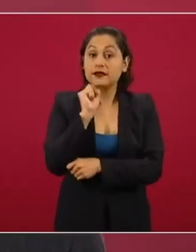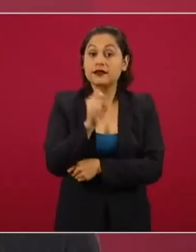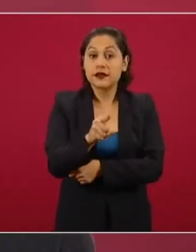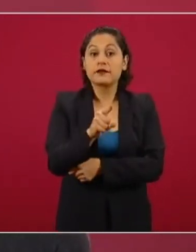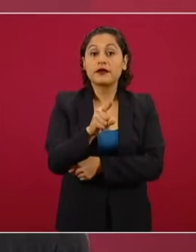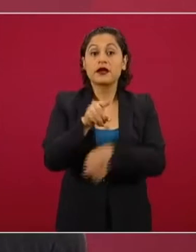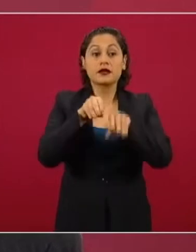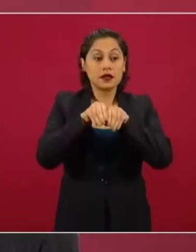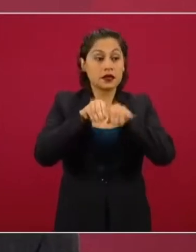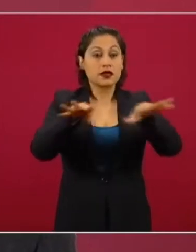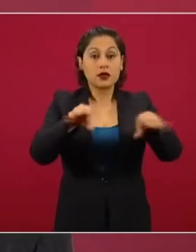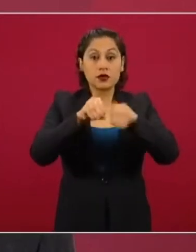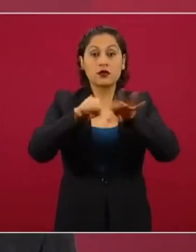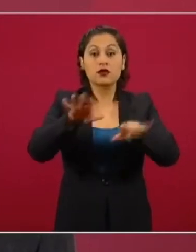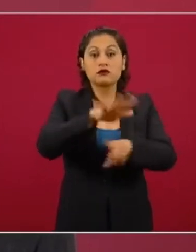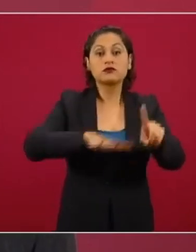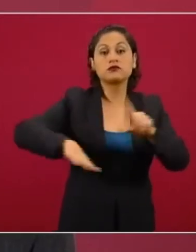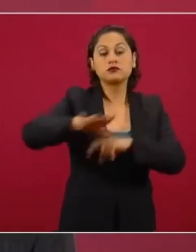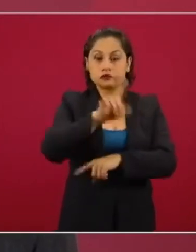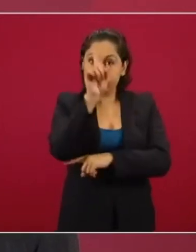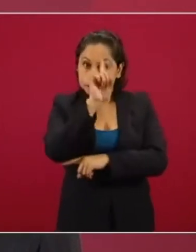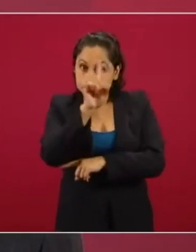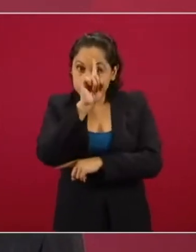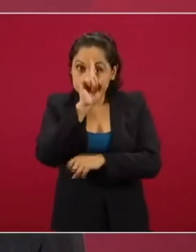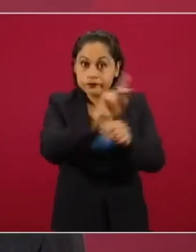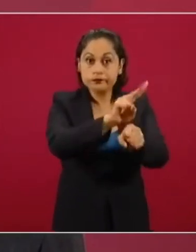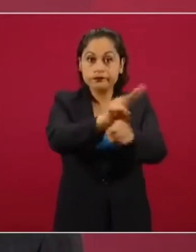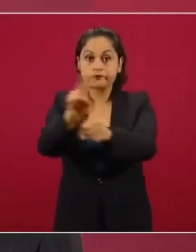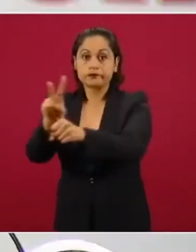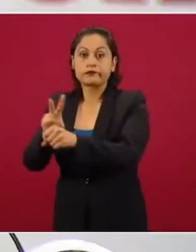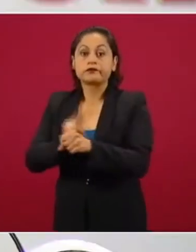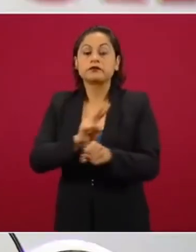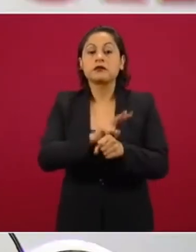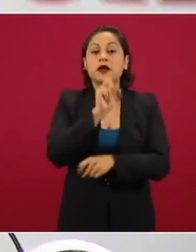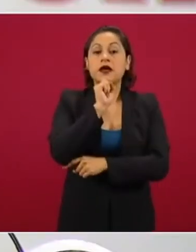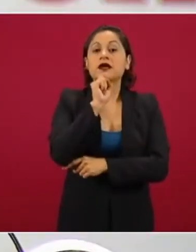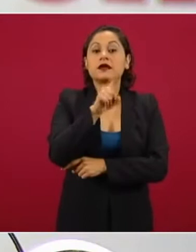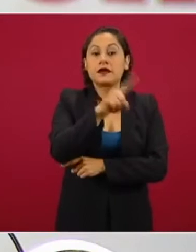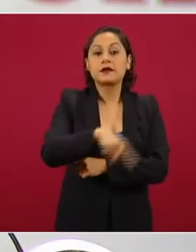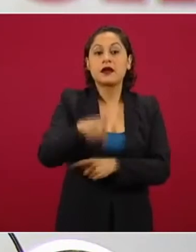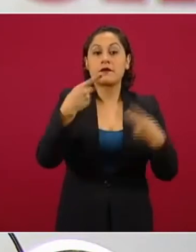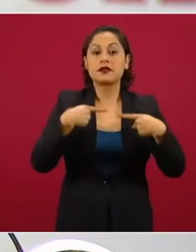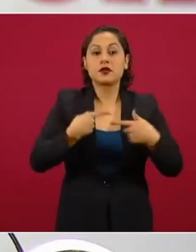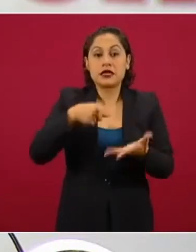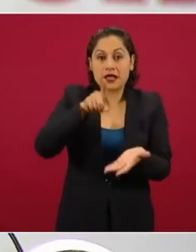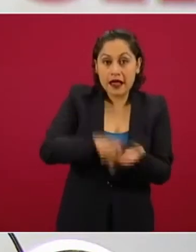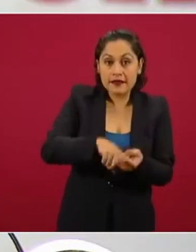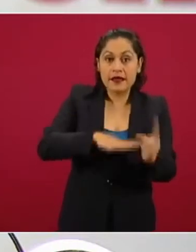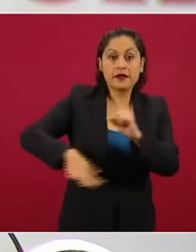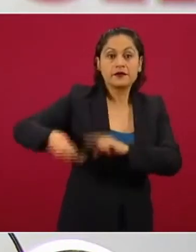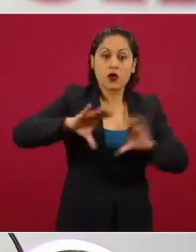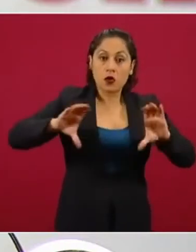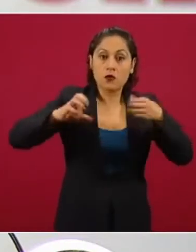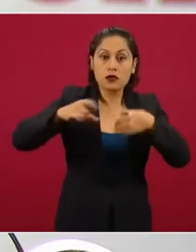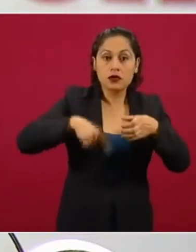orientar para el tratamiento, el monitoreo y el tratamiento oportuno de las personas desde la comunidad. Esto es extremadamente